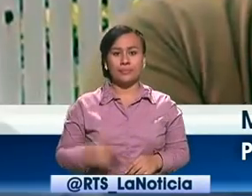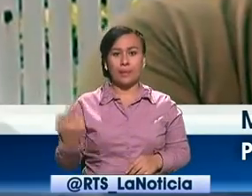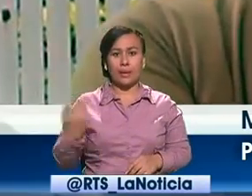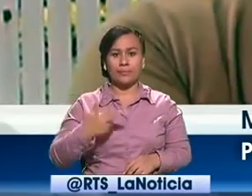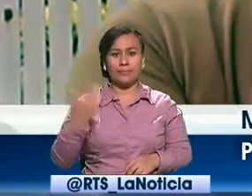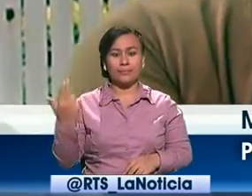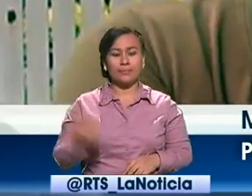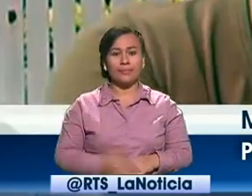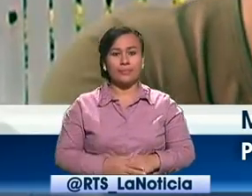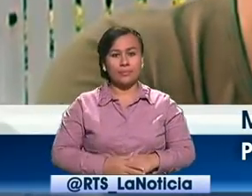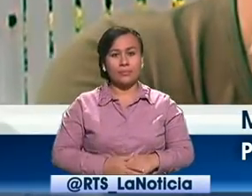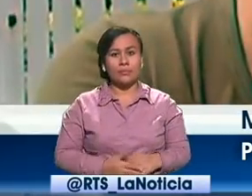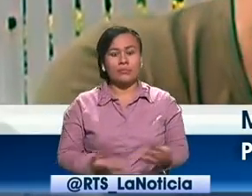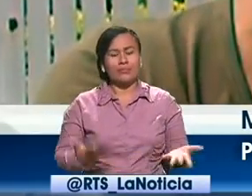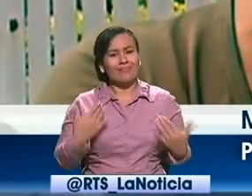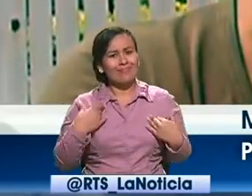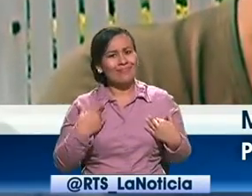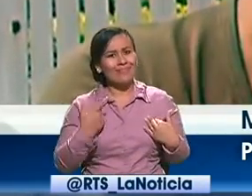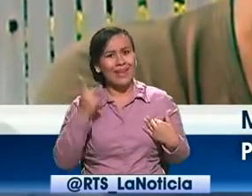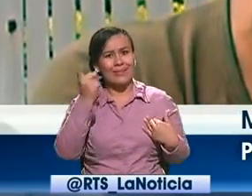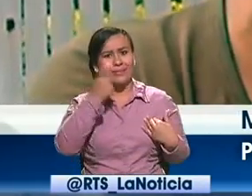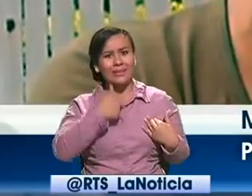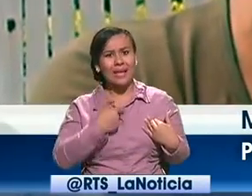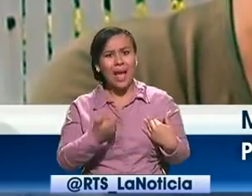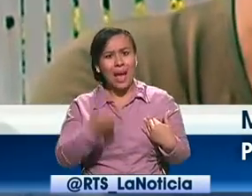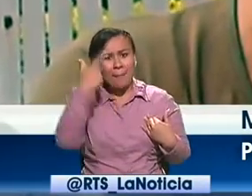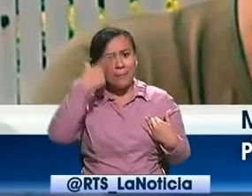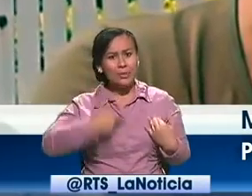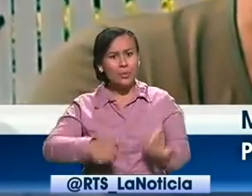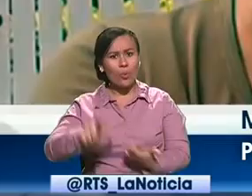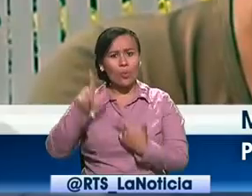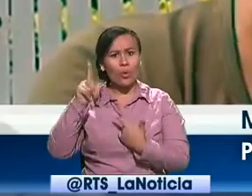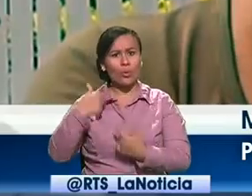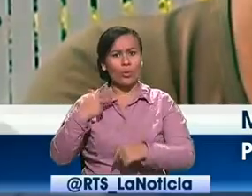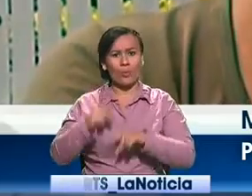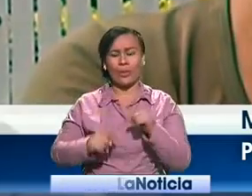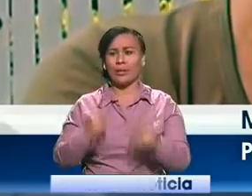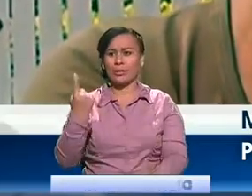Ay, imagínense, con sensibilidad no se puede ni andar, imagínense,